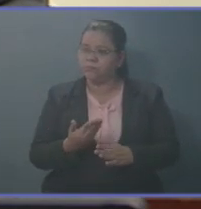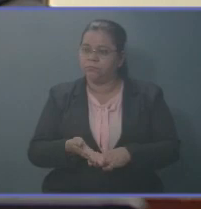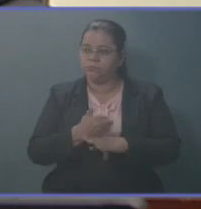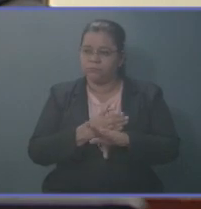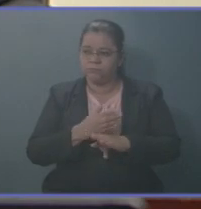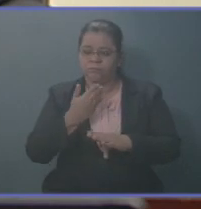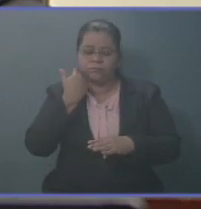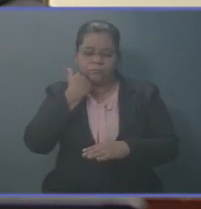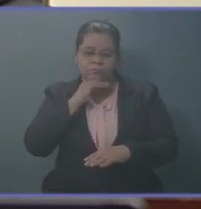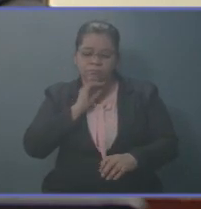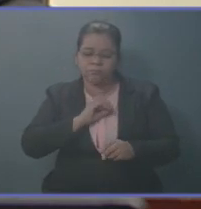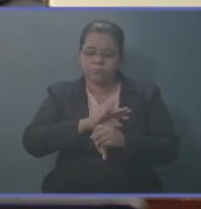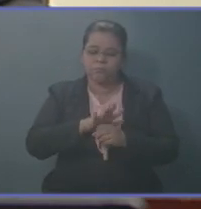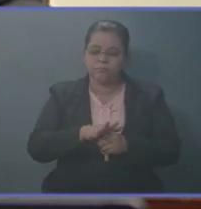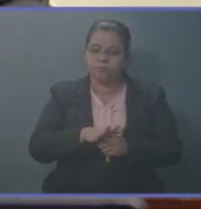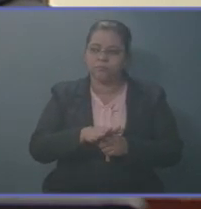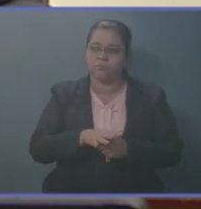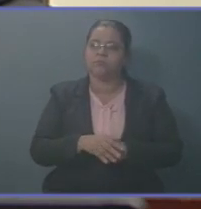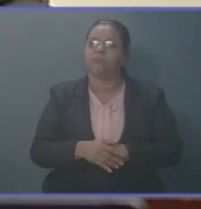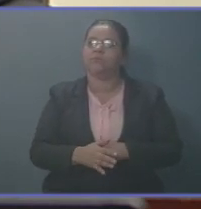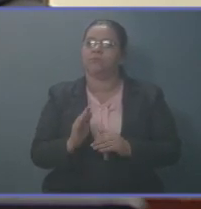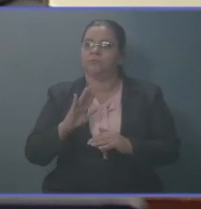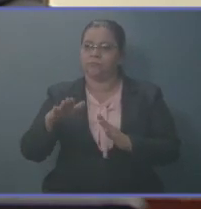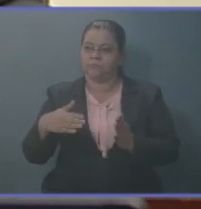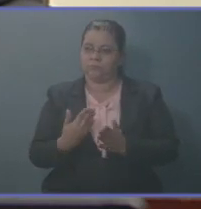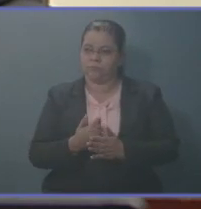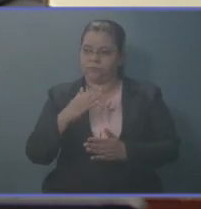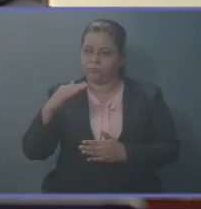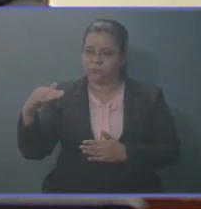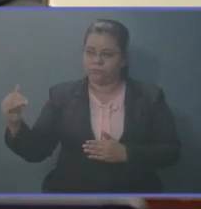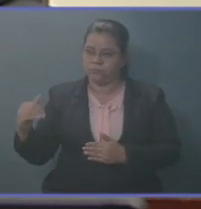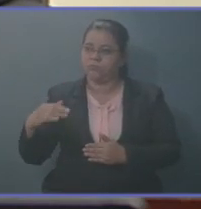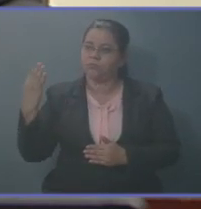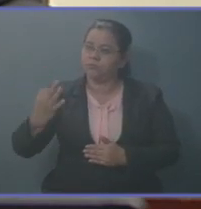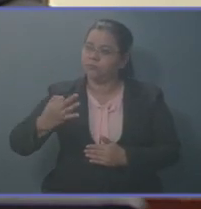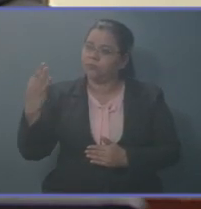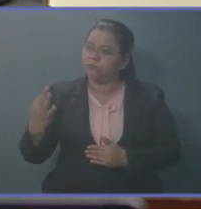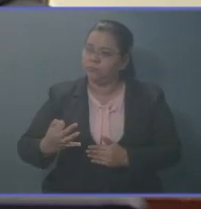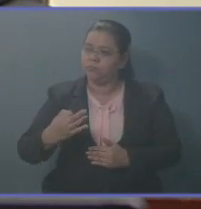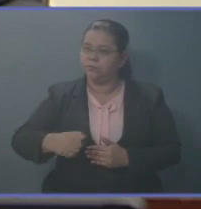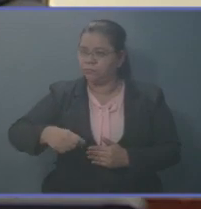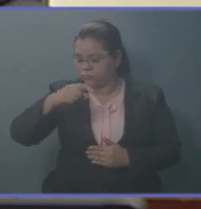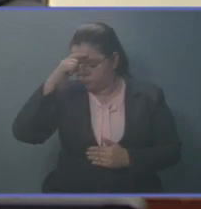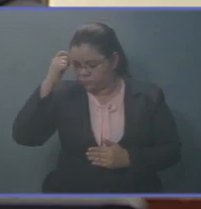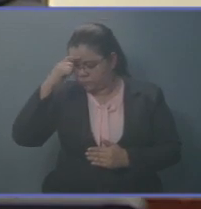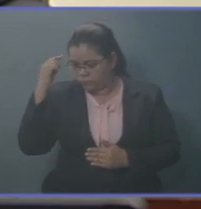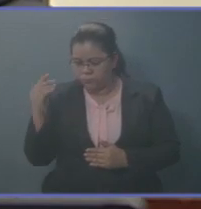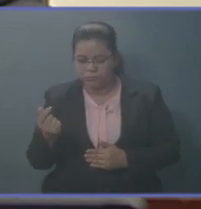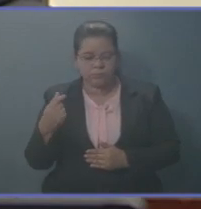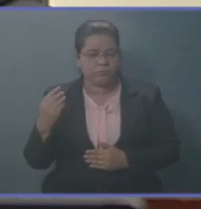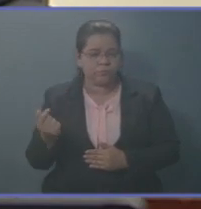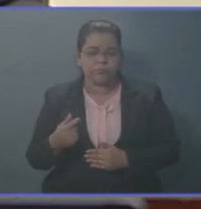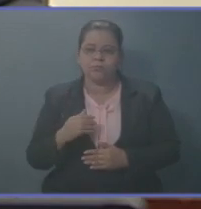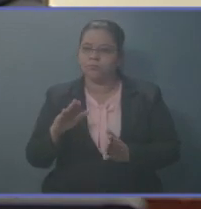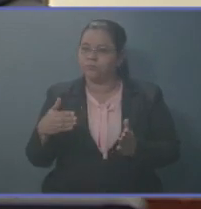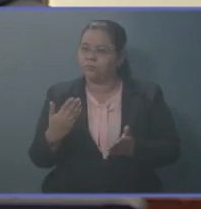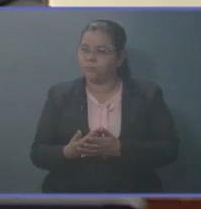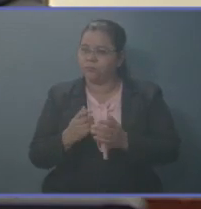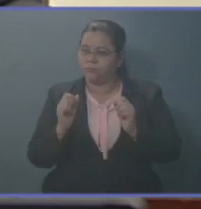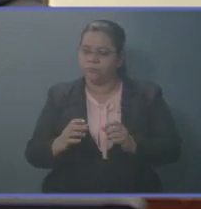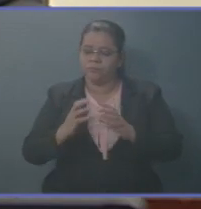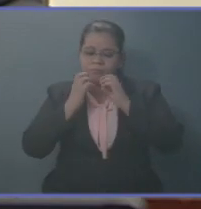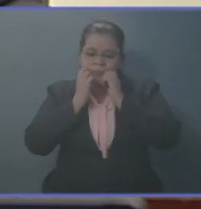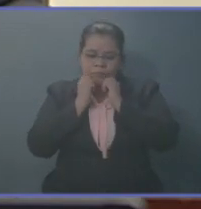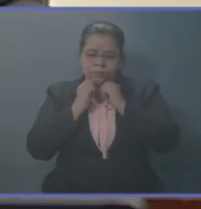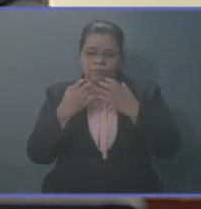la pandemia por COVID-19 a nivel nacional e internacional requiere de la adopción de medidas inmediatas y eficaces para proteger la